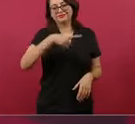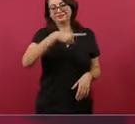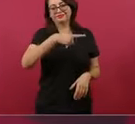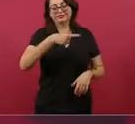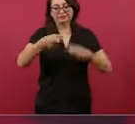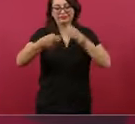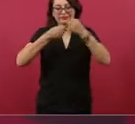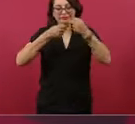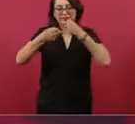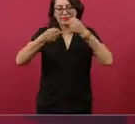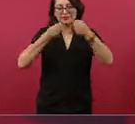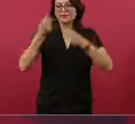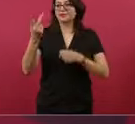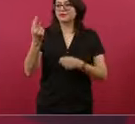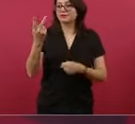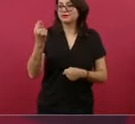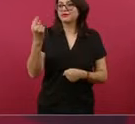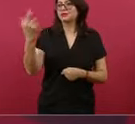informativa.